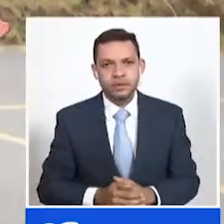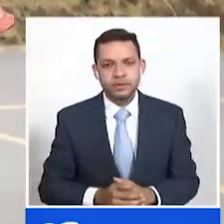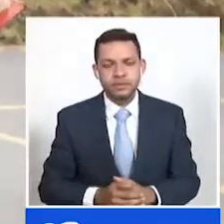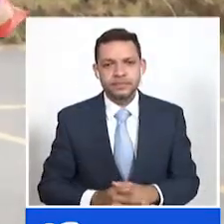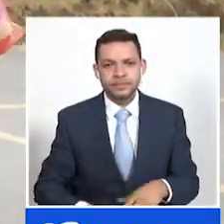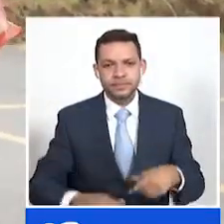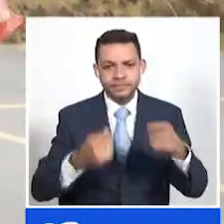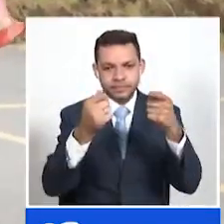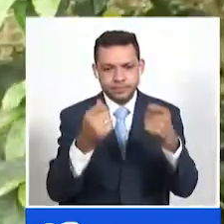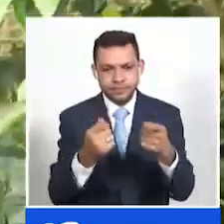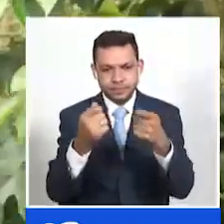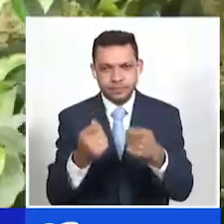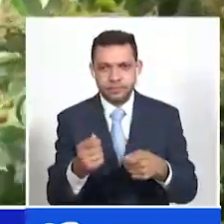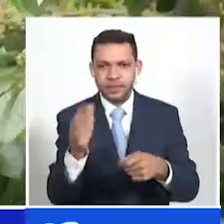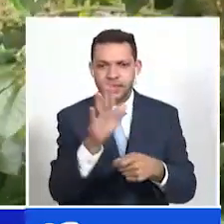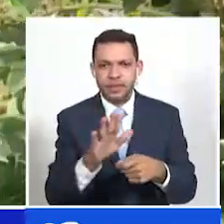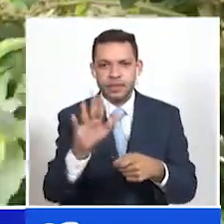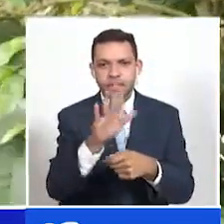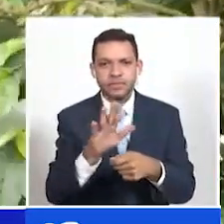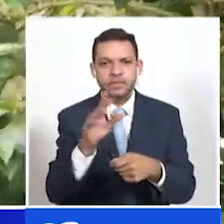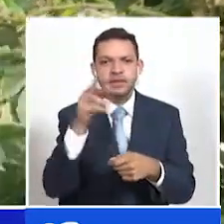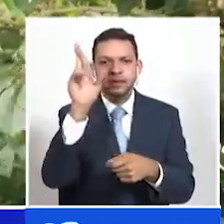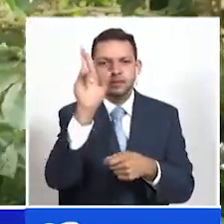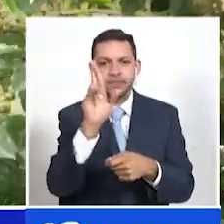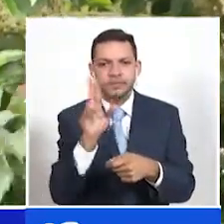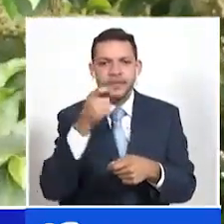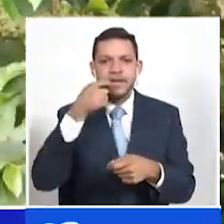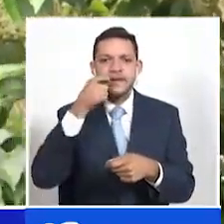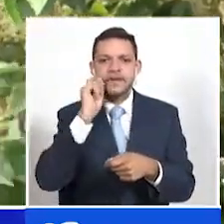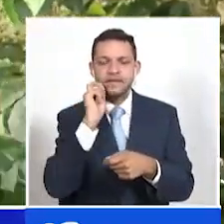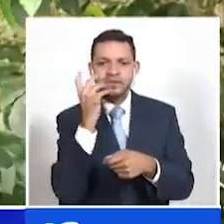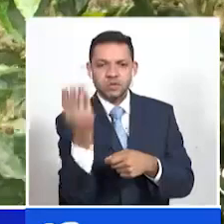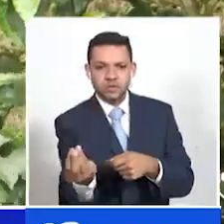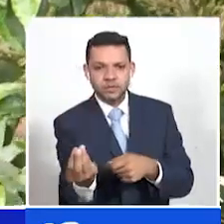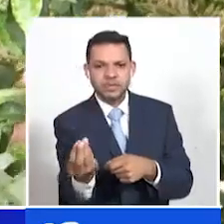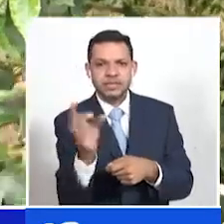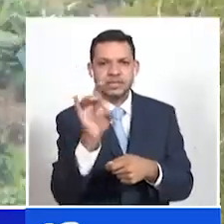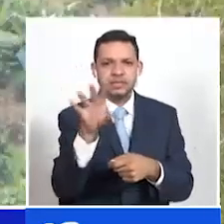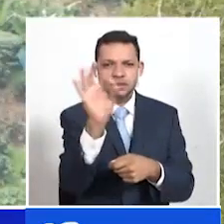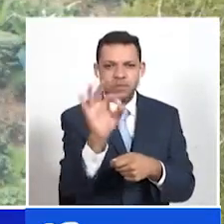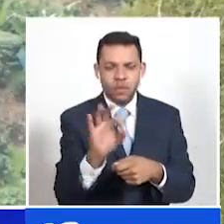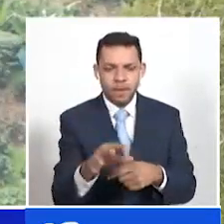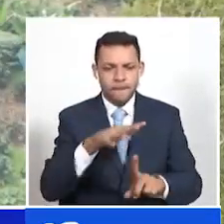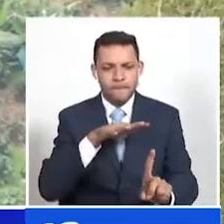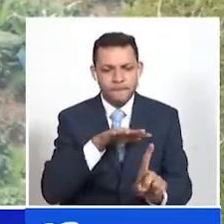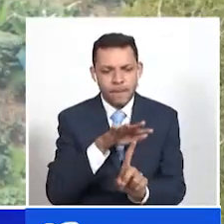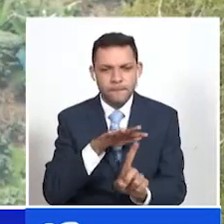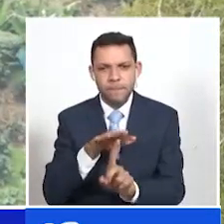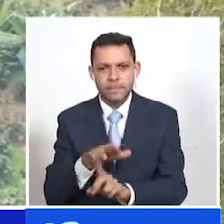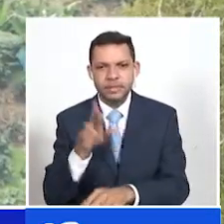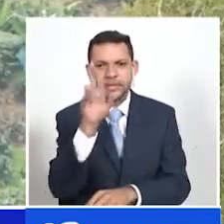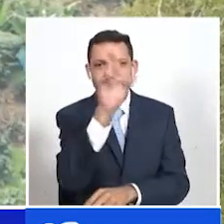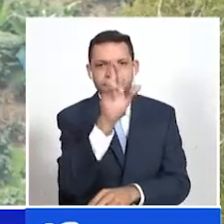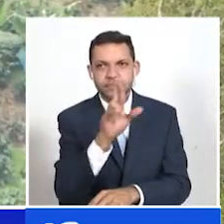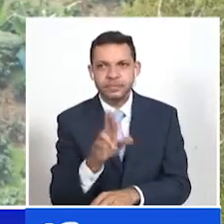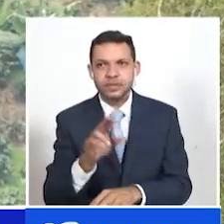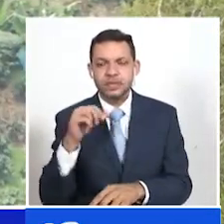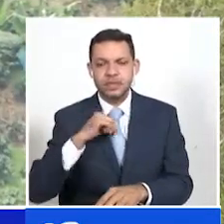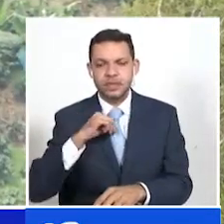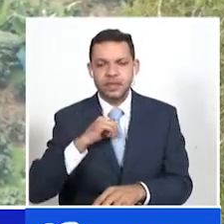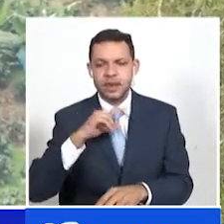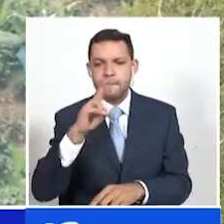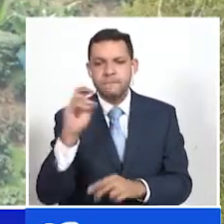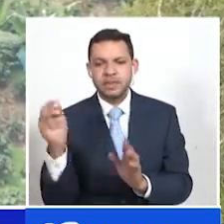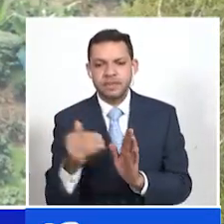Según cifras del Comité de Cafeteros, al menos el 15% de la cosecha podría verse afectada. En Risaralda hay cerca de 20.000